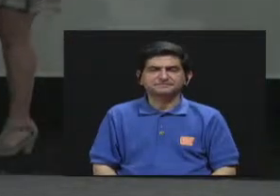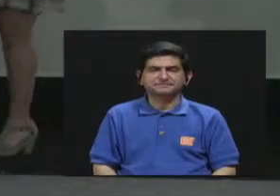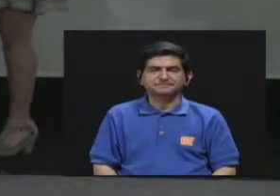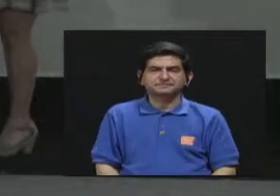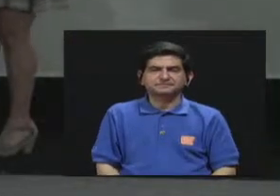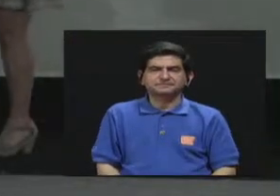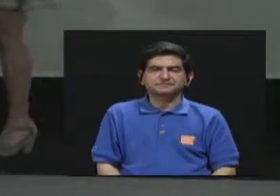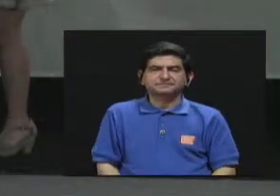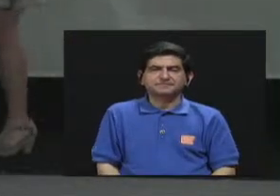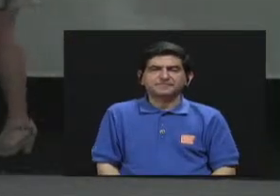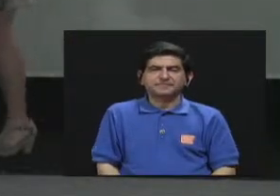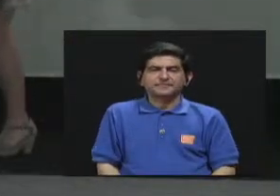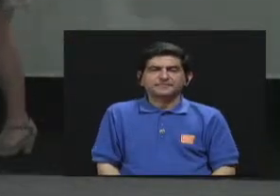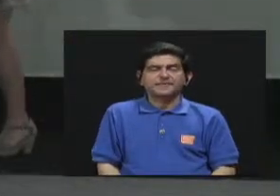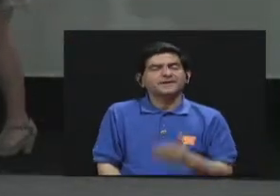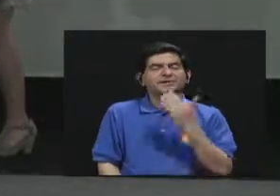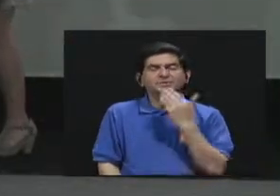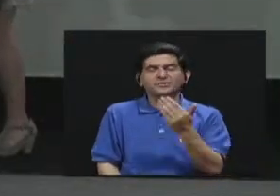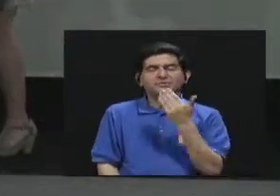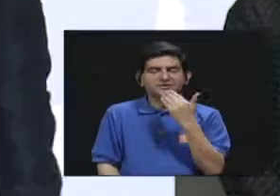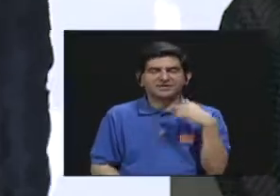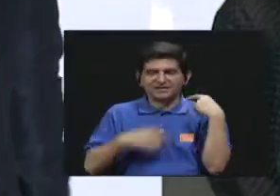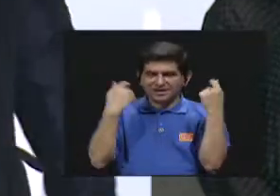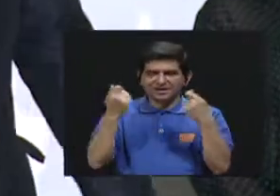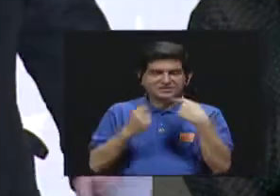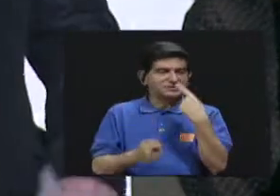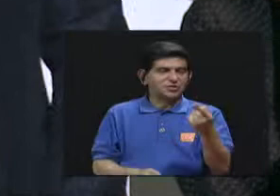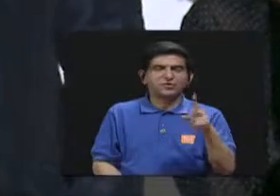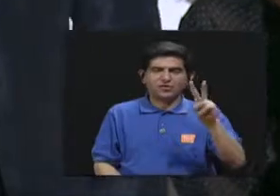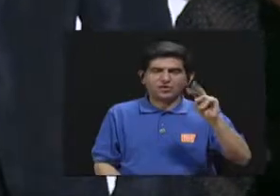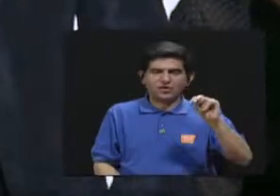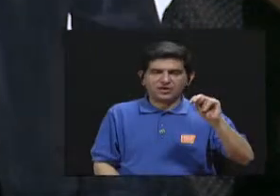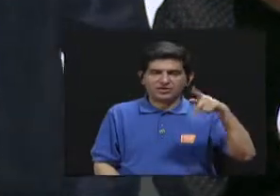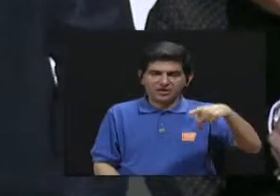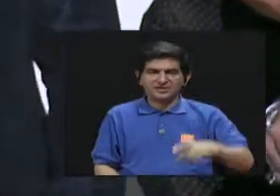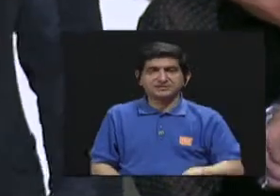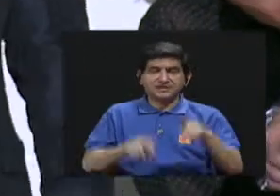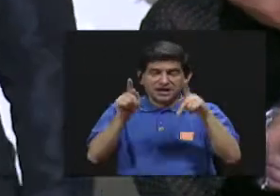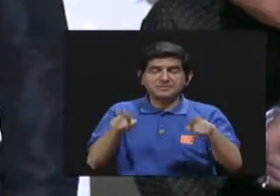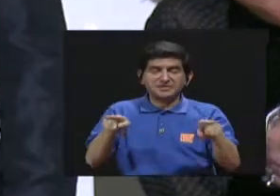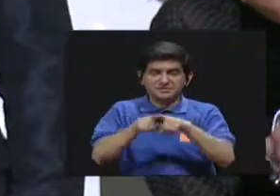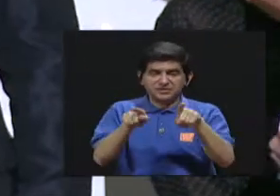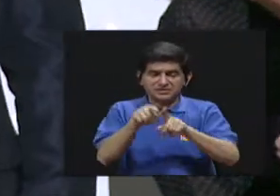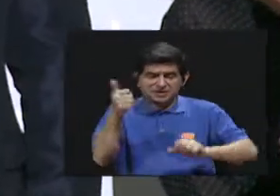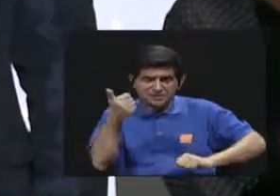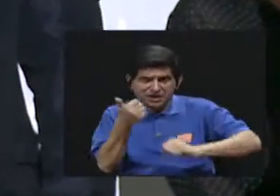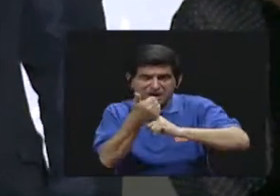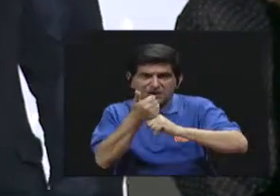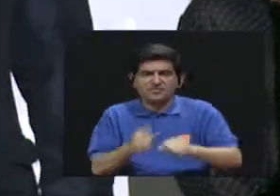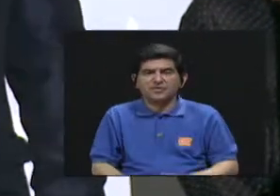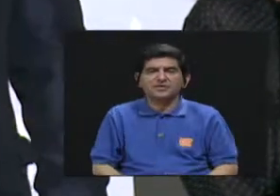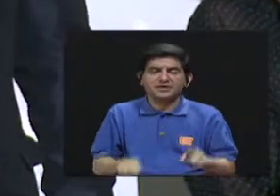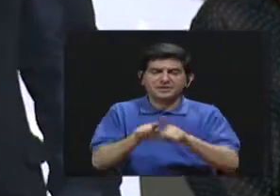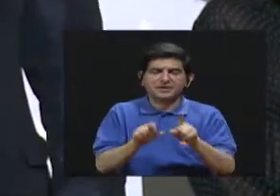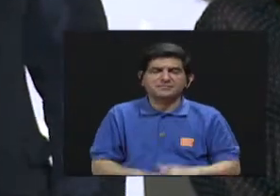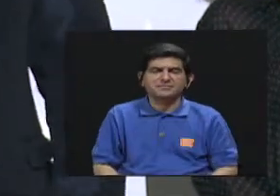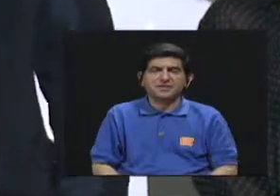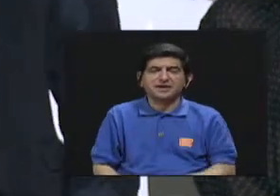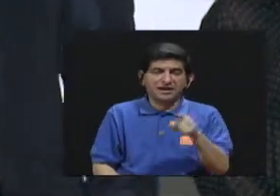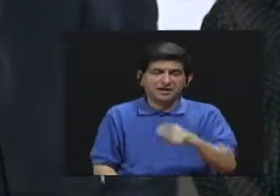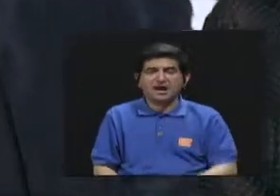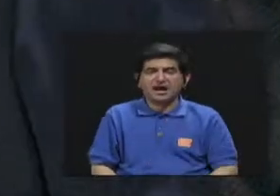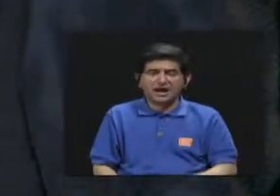claro. Bueno, agradecer al festival, como dijo Nicolás, agradecer a toda la gente que nos apoyó a través de crowdfunding para que se pudiera hacer la